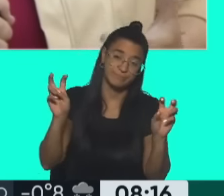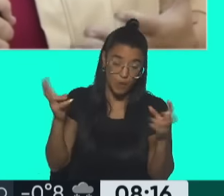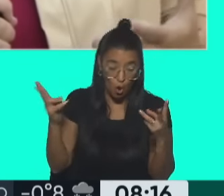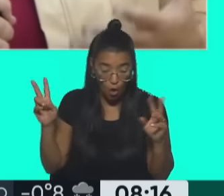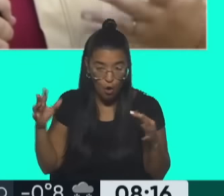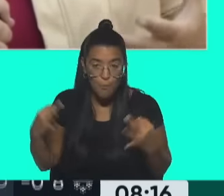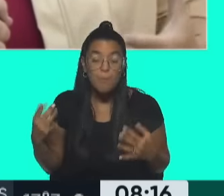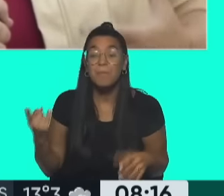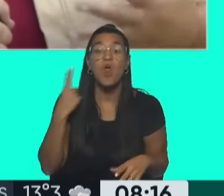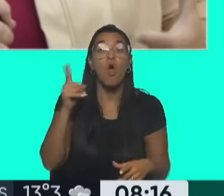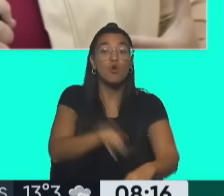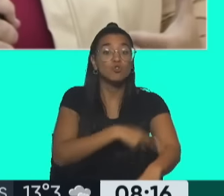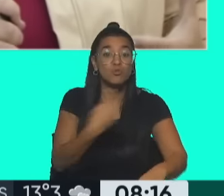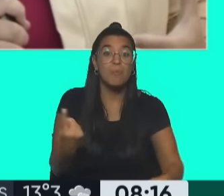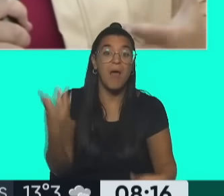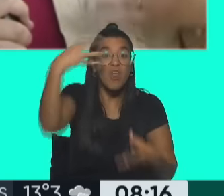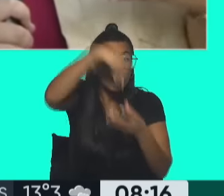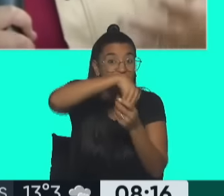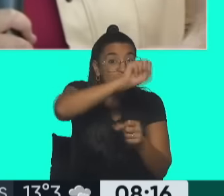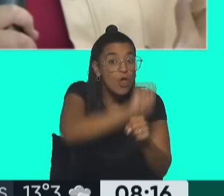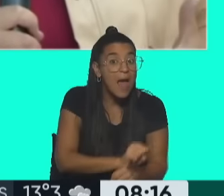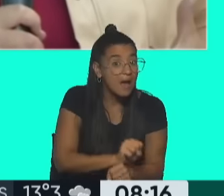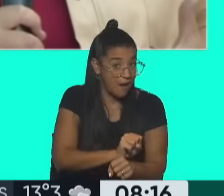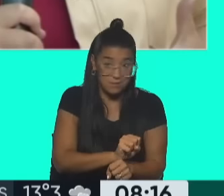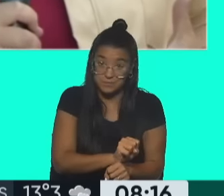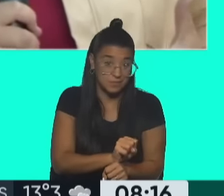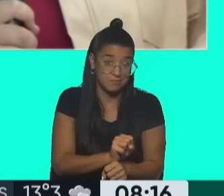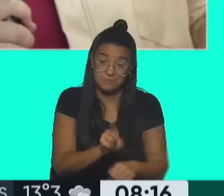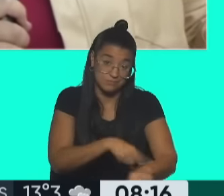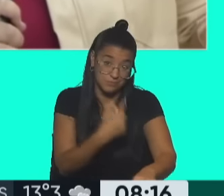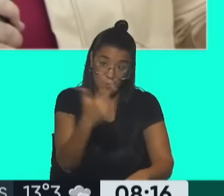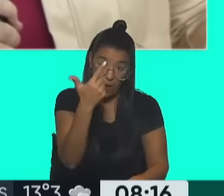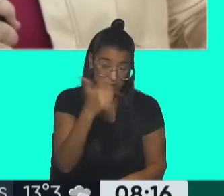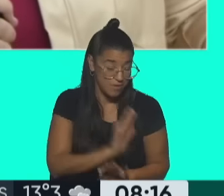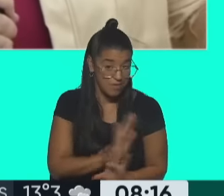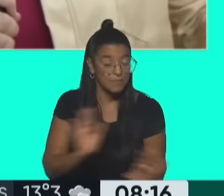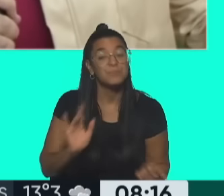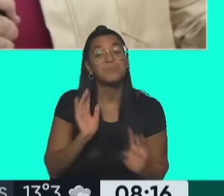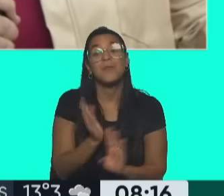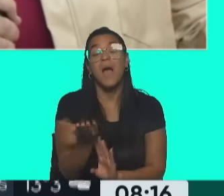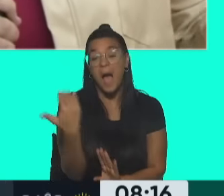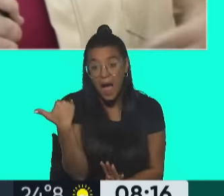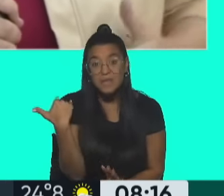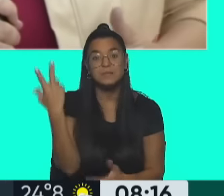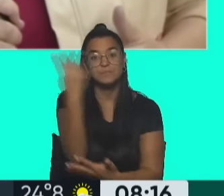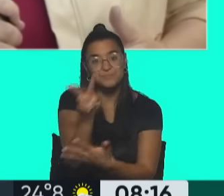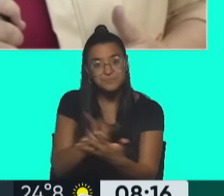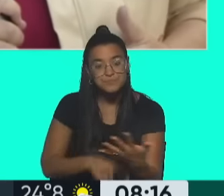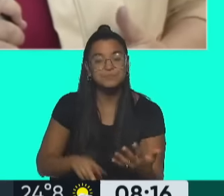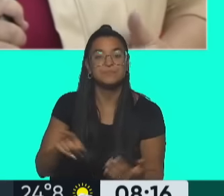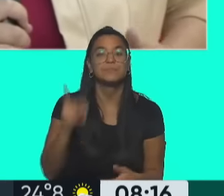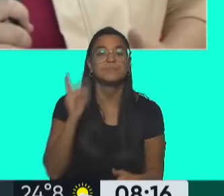pero no estaban acostumbrados a convivir con la población carcelaria. Luego de que ayer, bueno, se leyó esta sentencia, que se escuchó